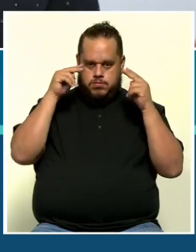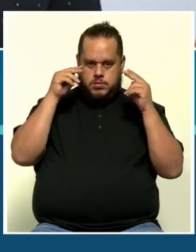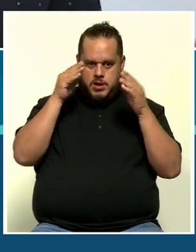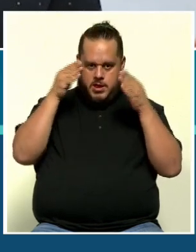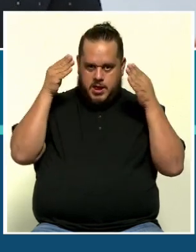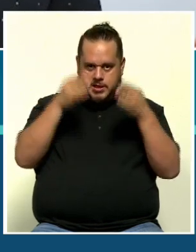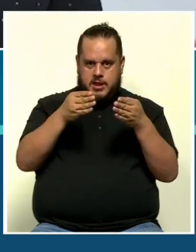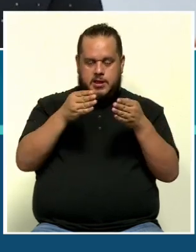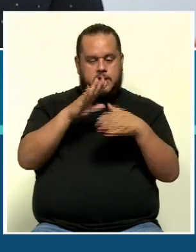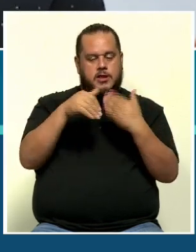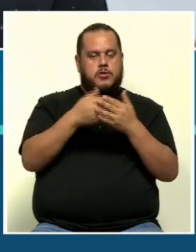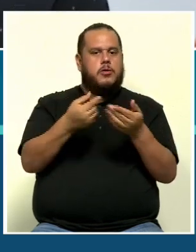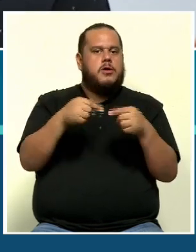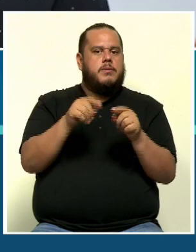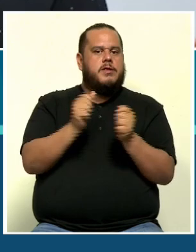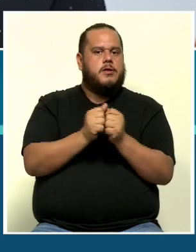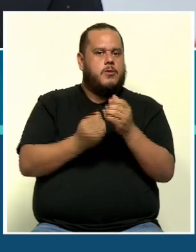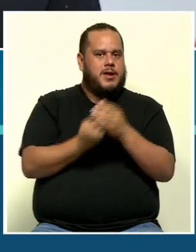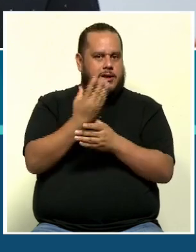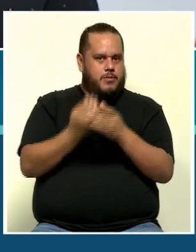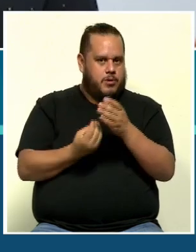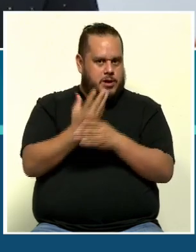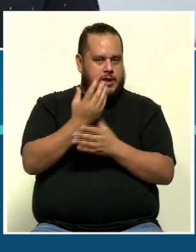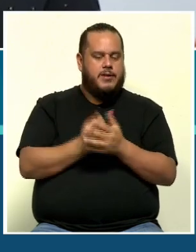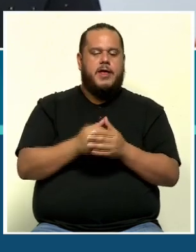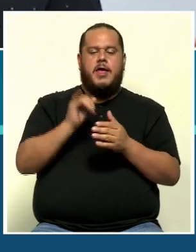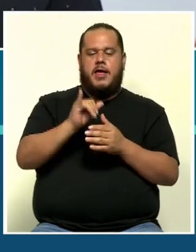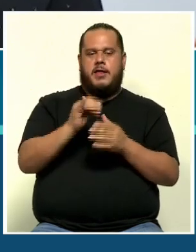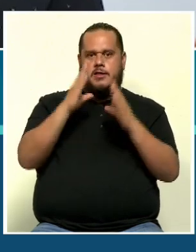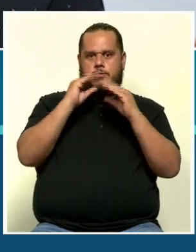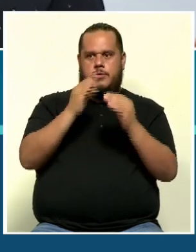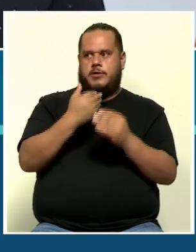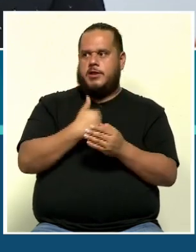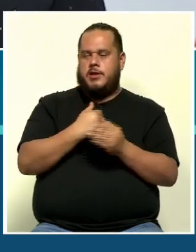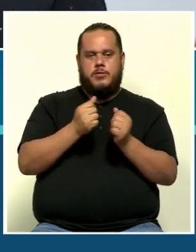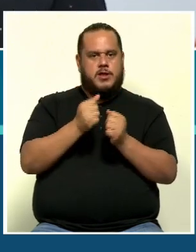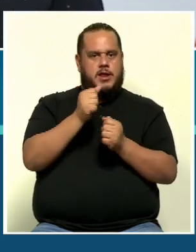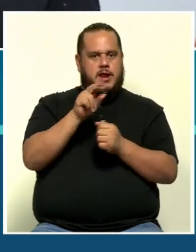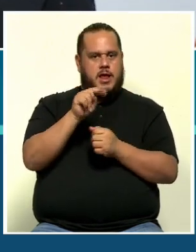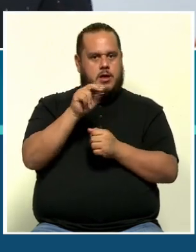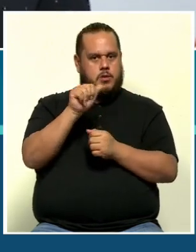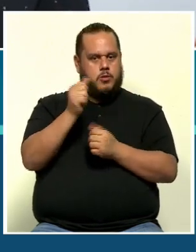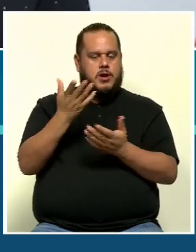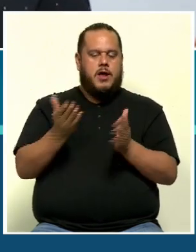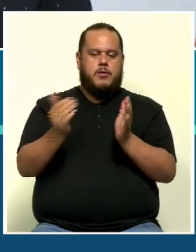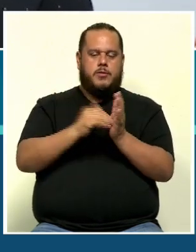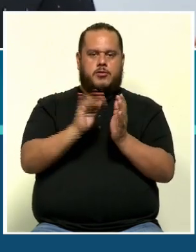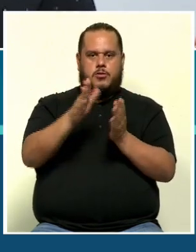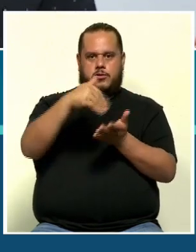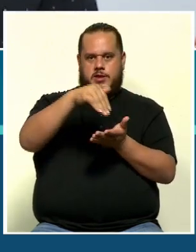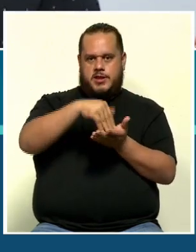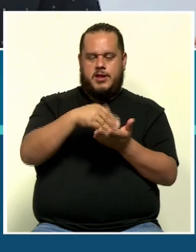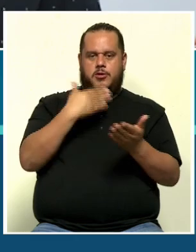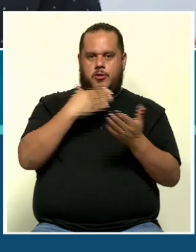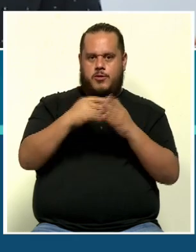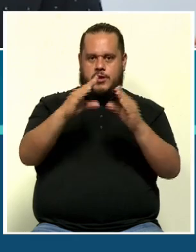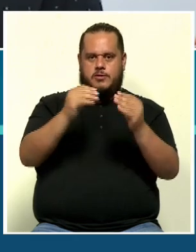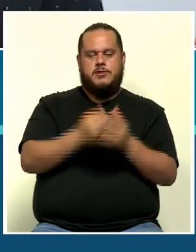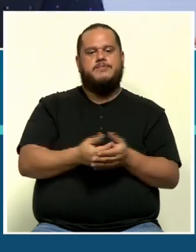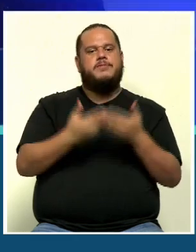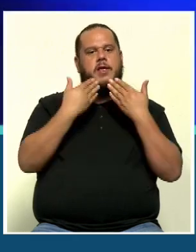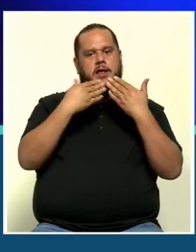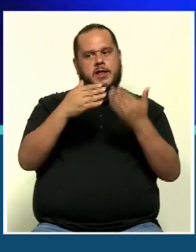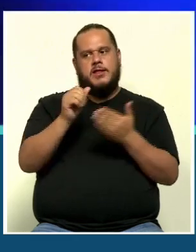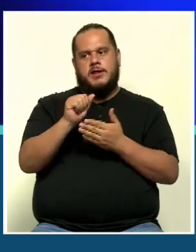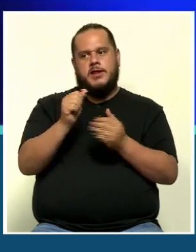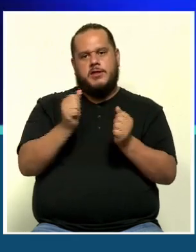de lo que ocurre con el volcán. Esta es la información que tenemos desde la Universidad Nacional en Heredia. Regreso con ustedes al estudio. Buenas noches. Gracias, Andrés, por